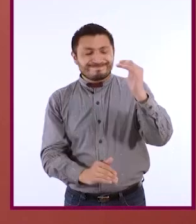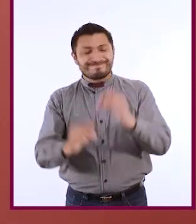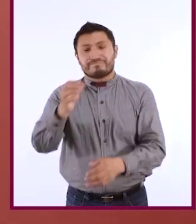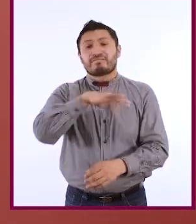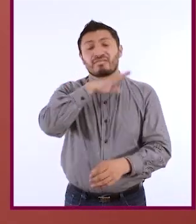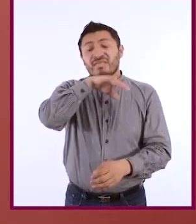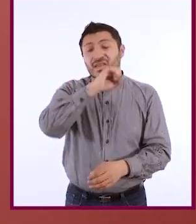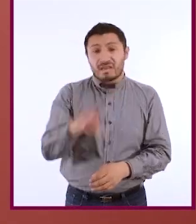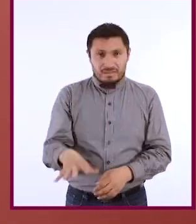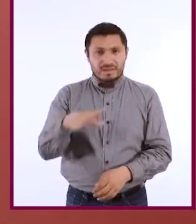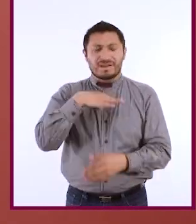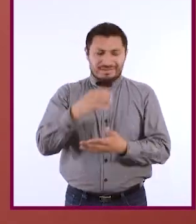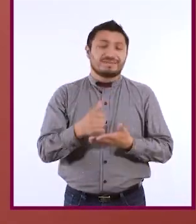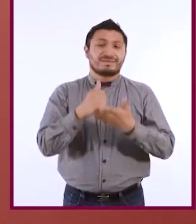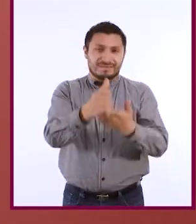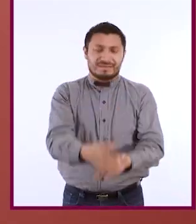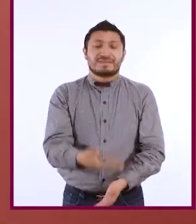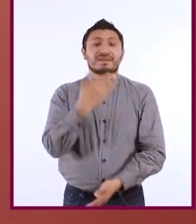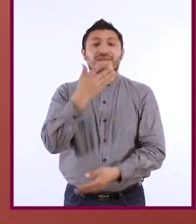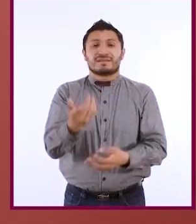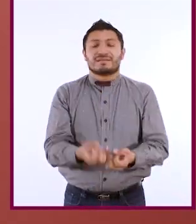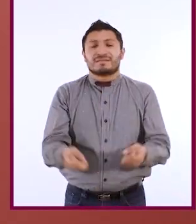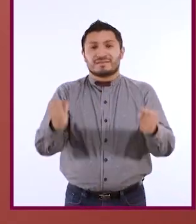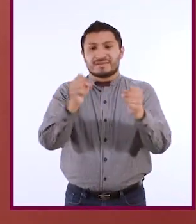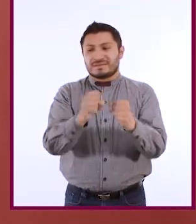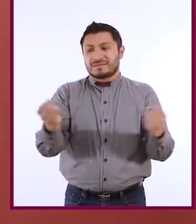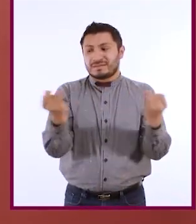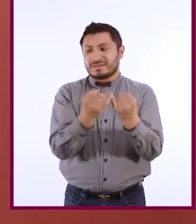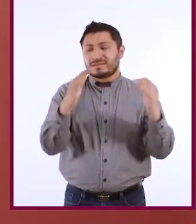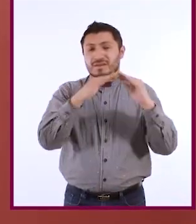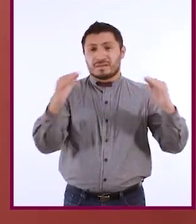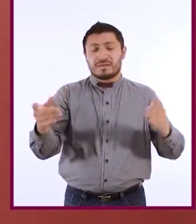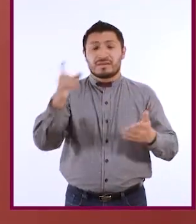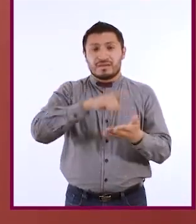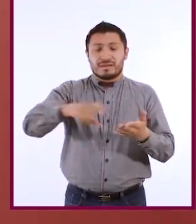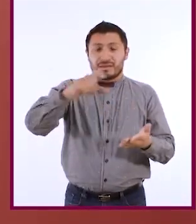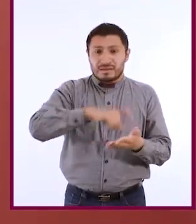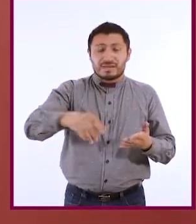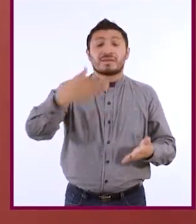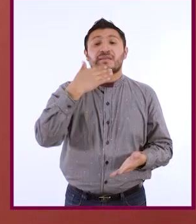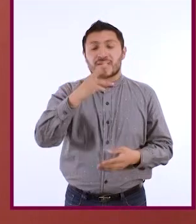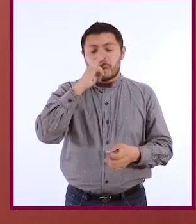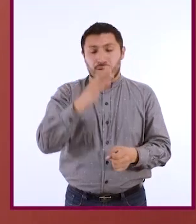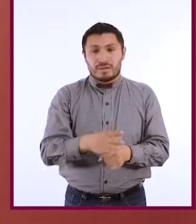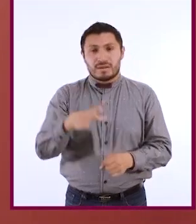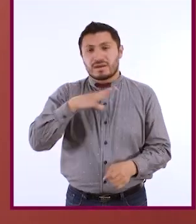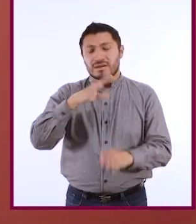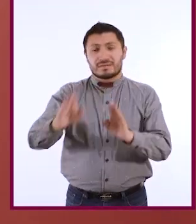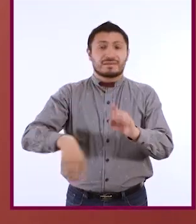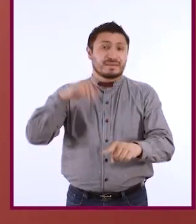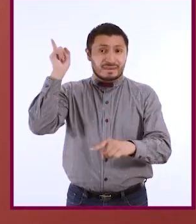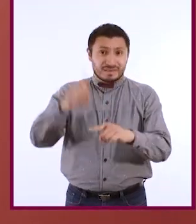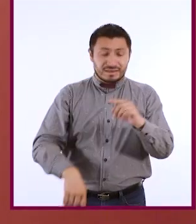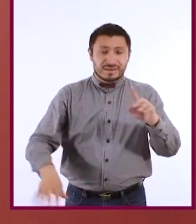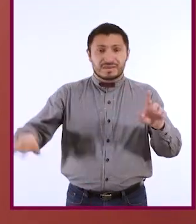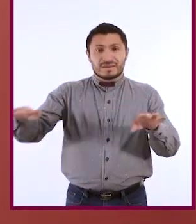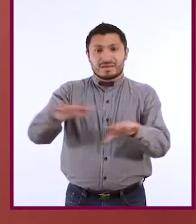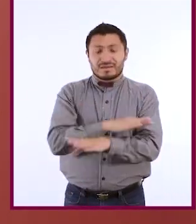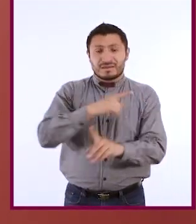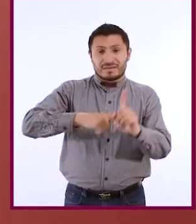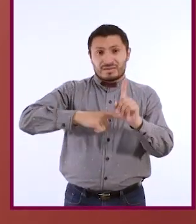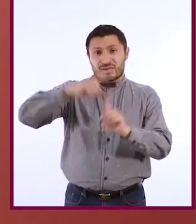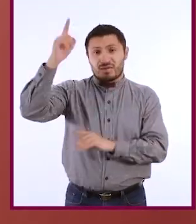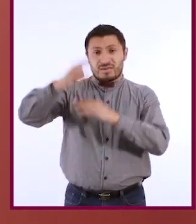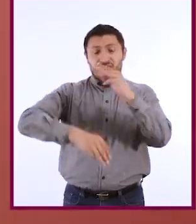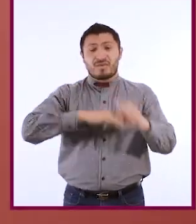contaminación, estamos contribuyendo en una sociedad de iguales. Consumir con responsabilidad ayuda a combatir el cambio climático, que aumenta